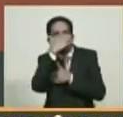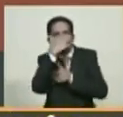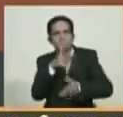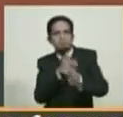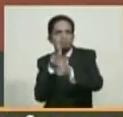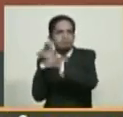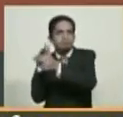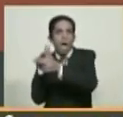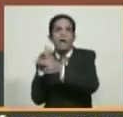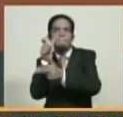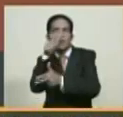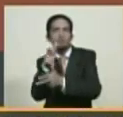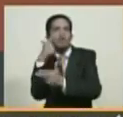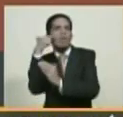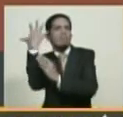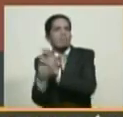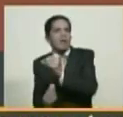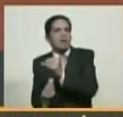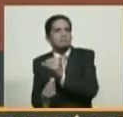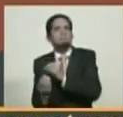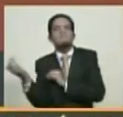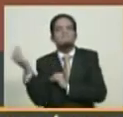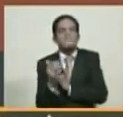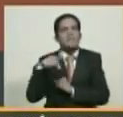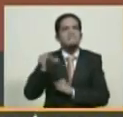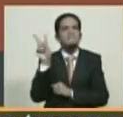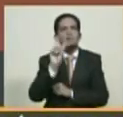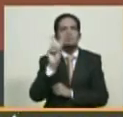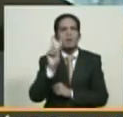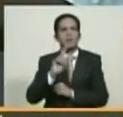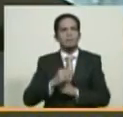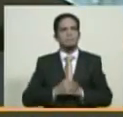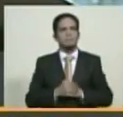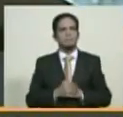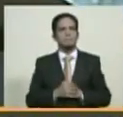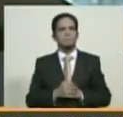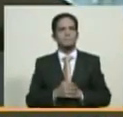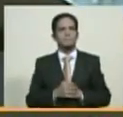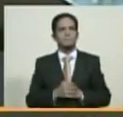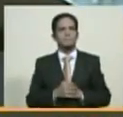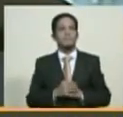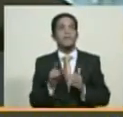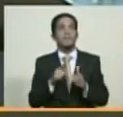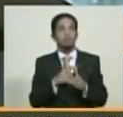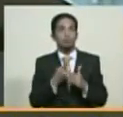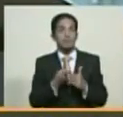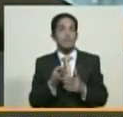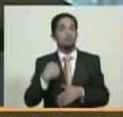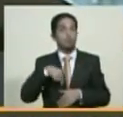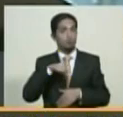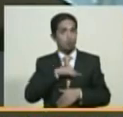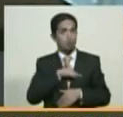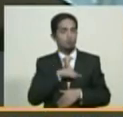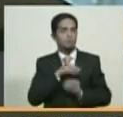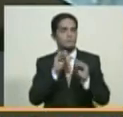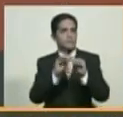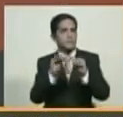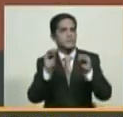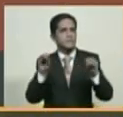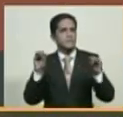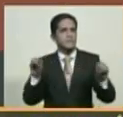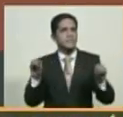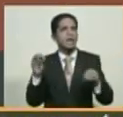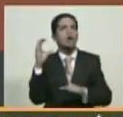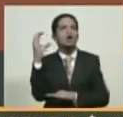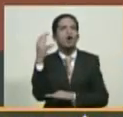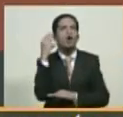azota a esta hermana república. En ese sentido, queríamos señalar, porque Colombia